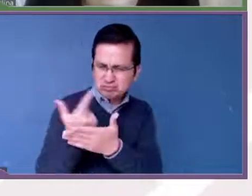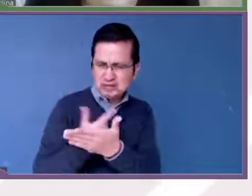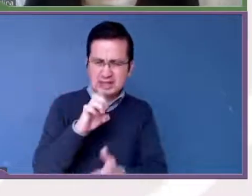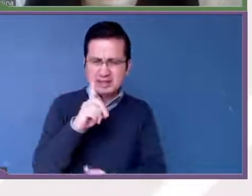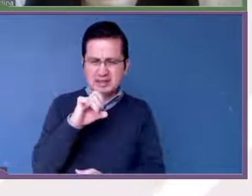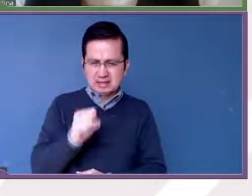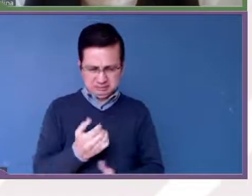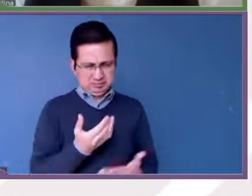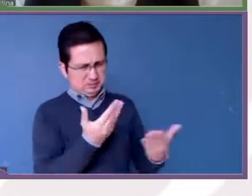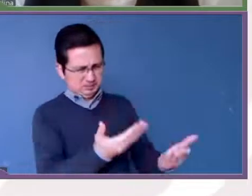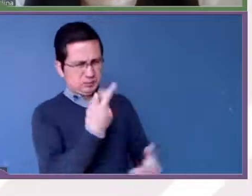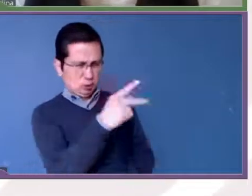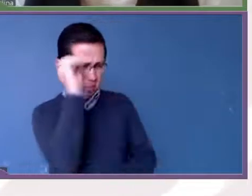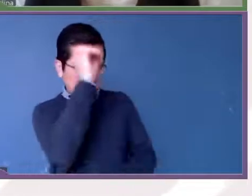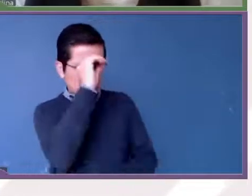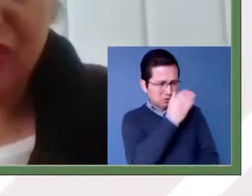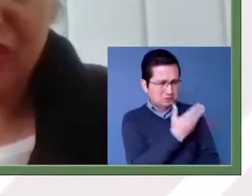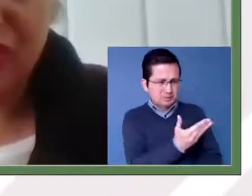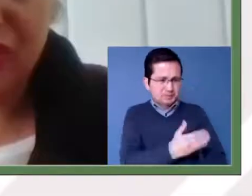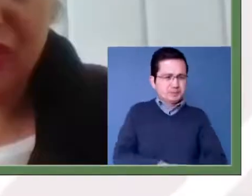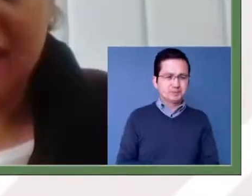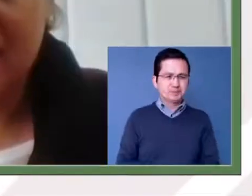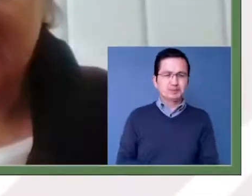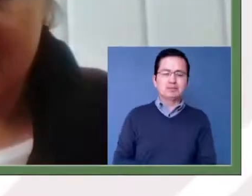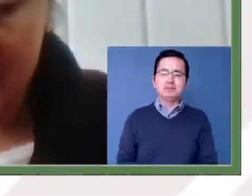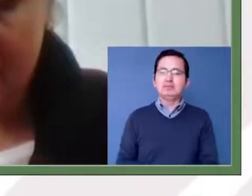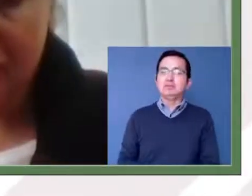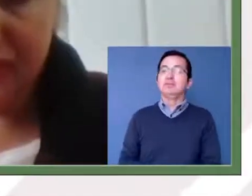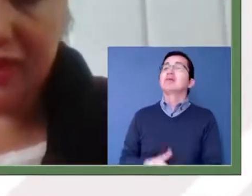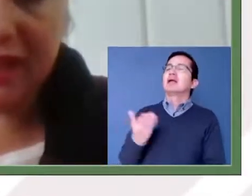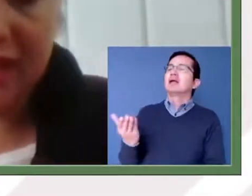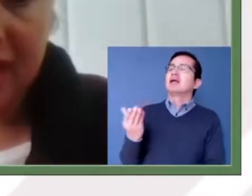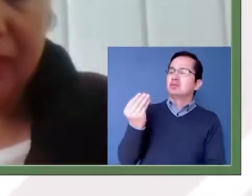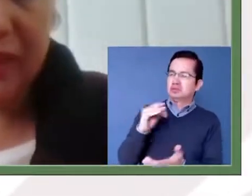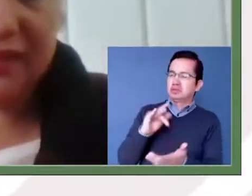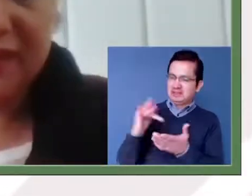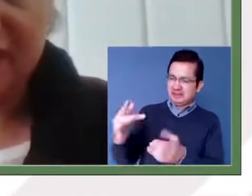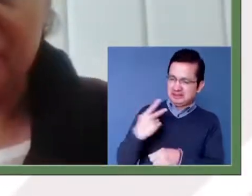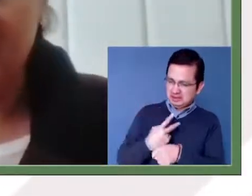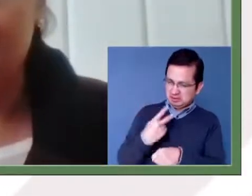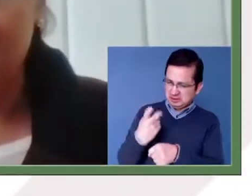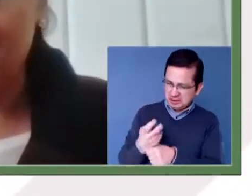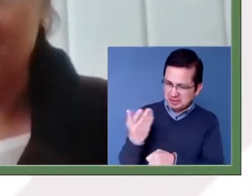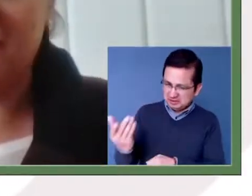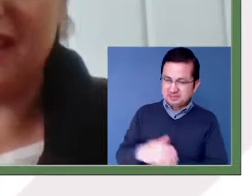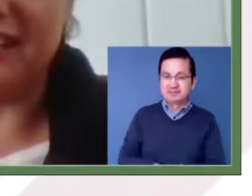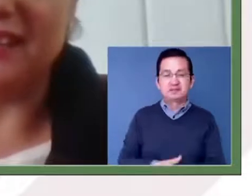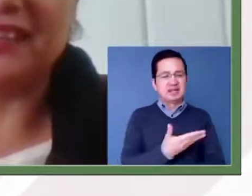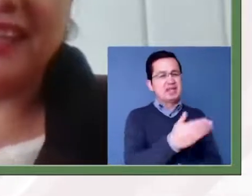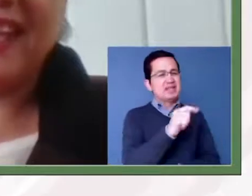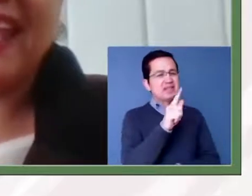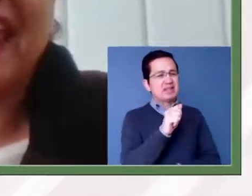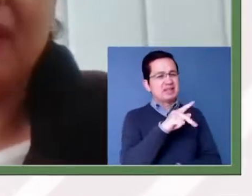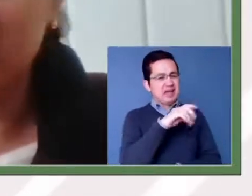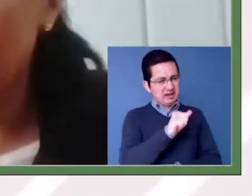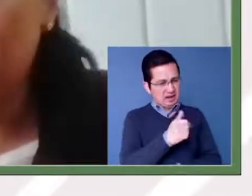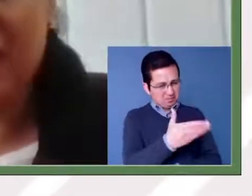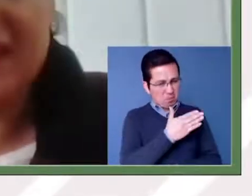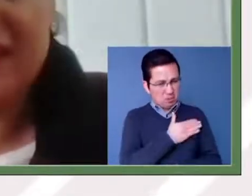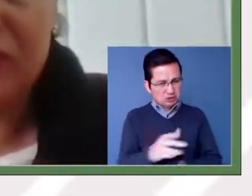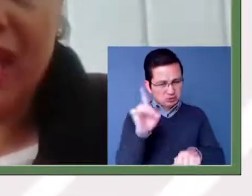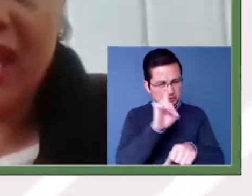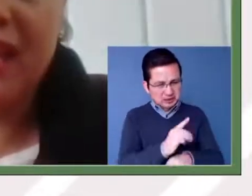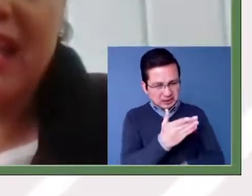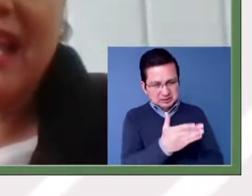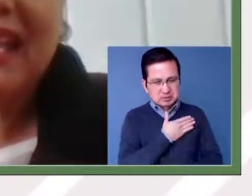Muchas gracias por la invitación, Geraldina. Tatiana, buenos días, buenas tardes. Bueno,